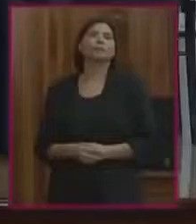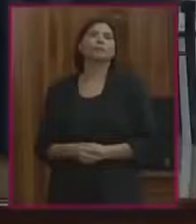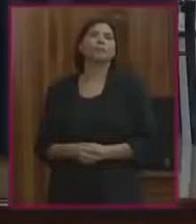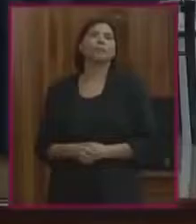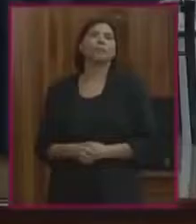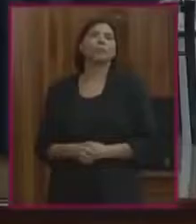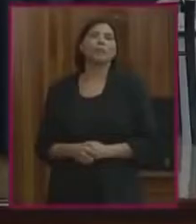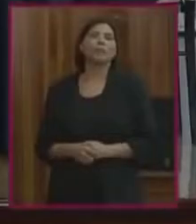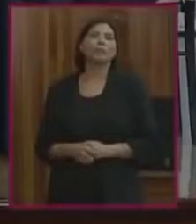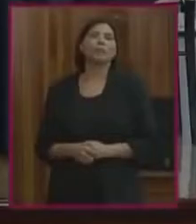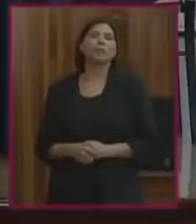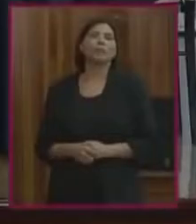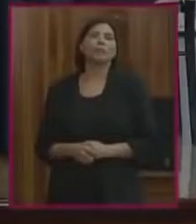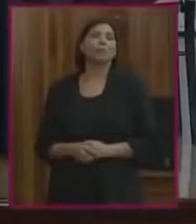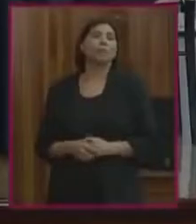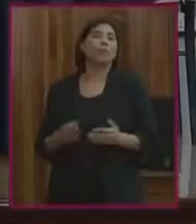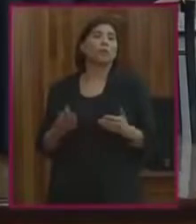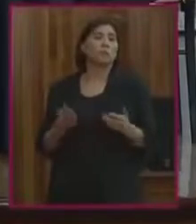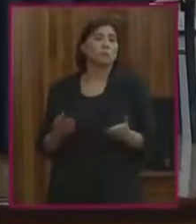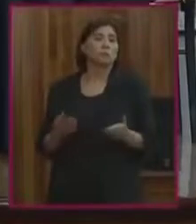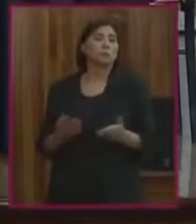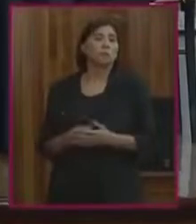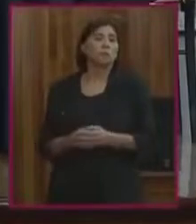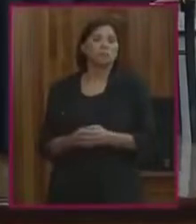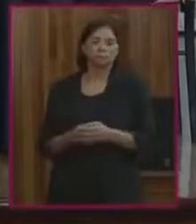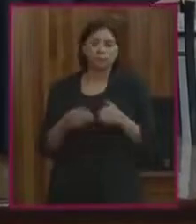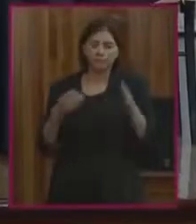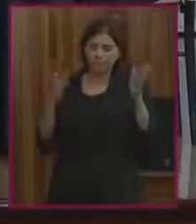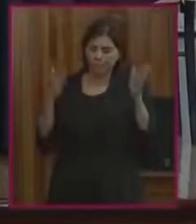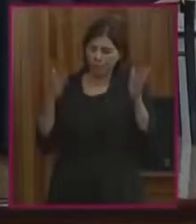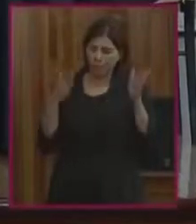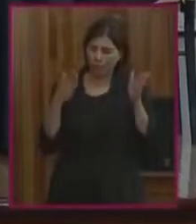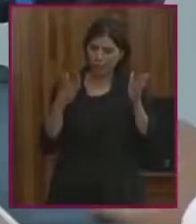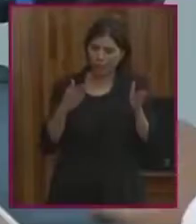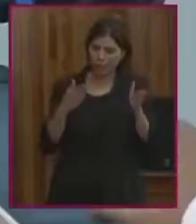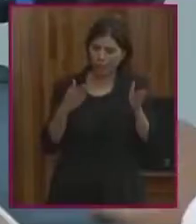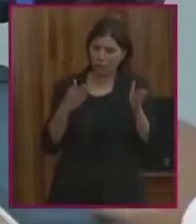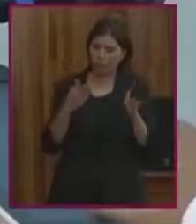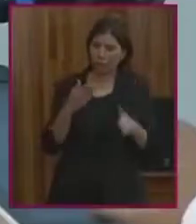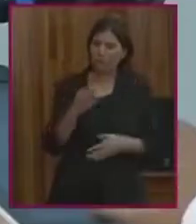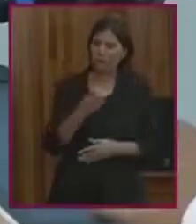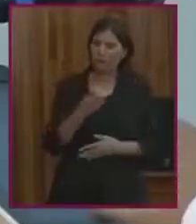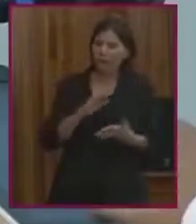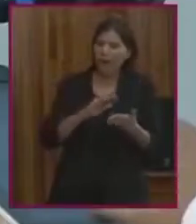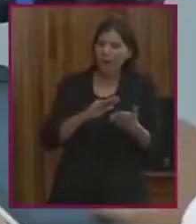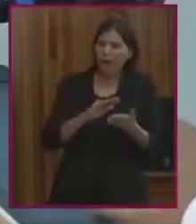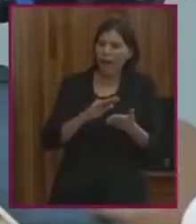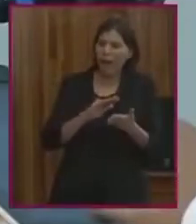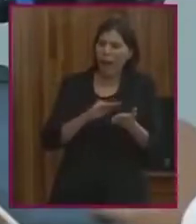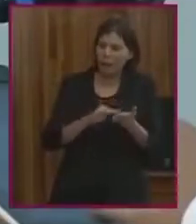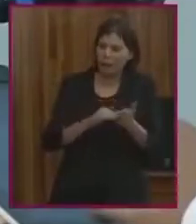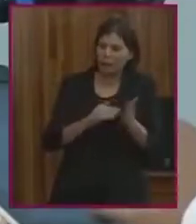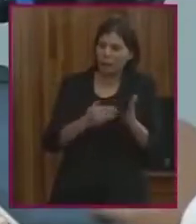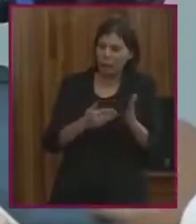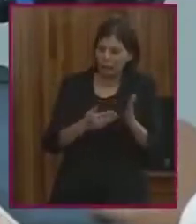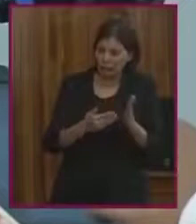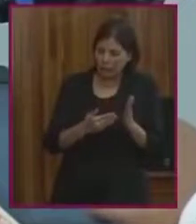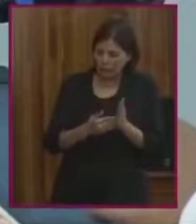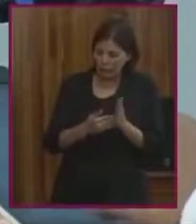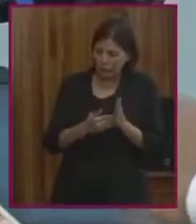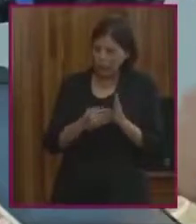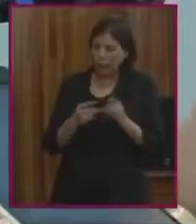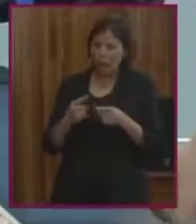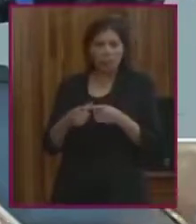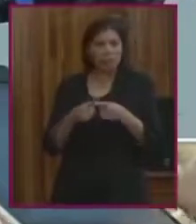como poner en el centro, como estrategia de construcción, la articulación entre los